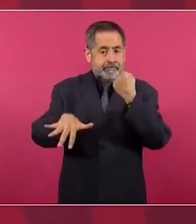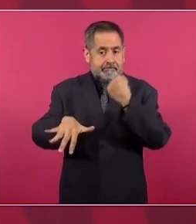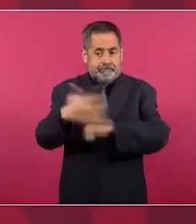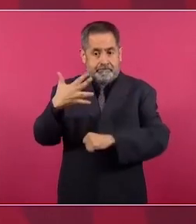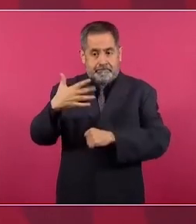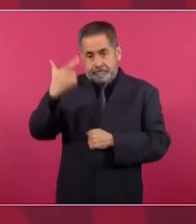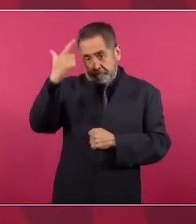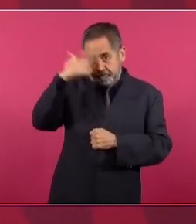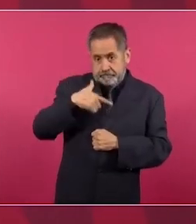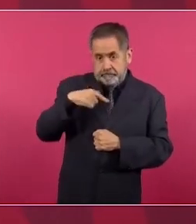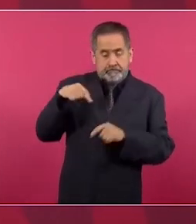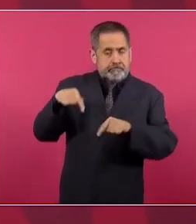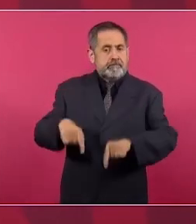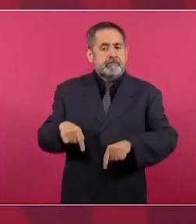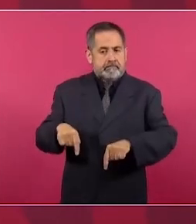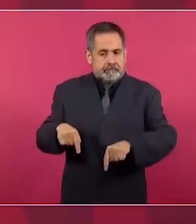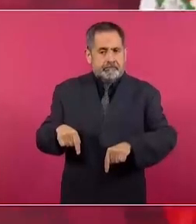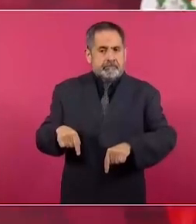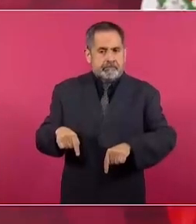noche.